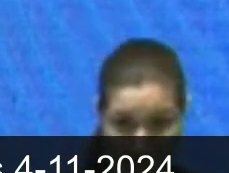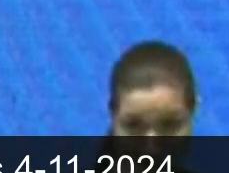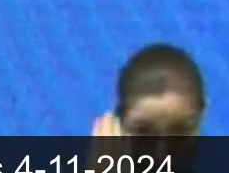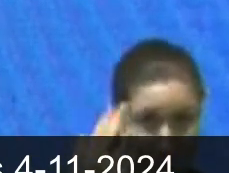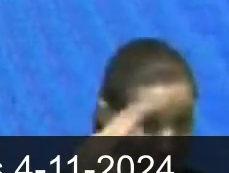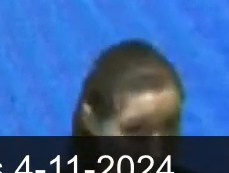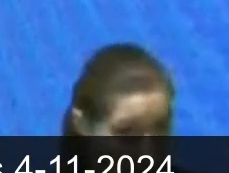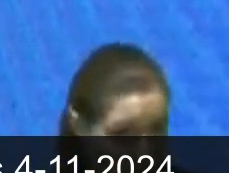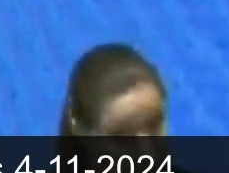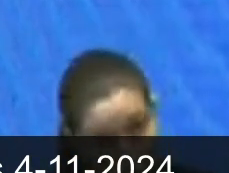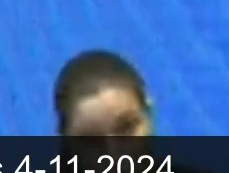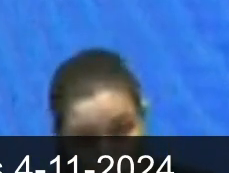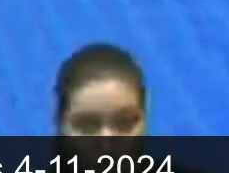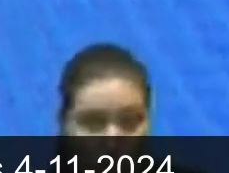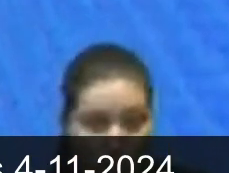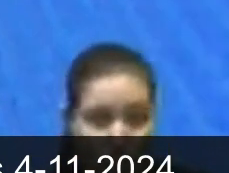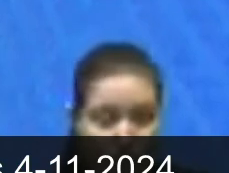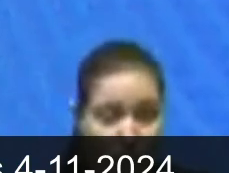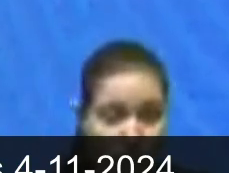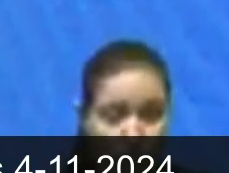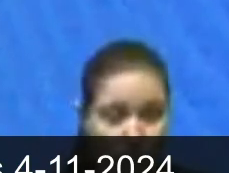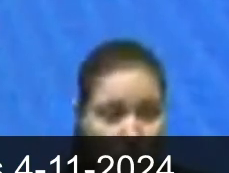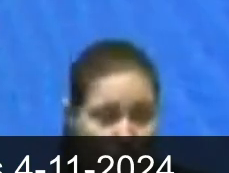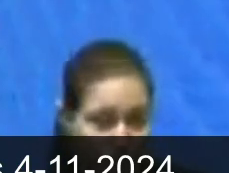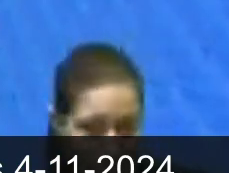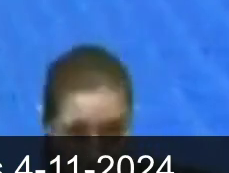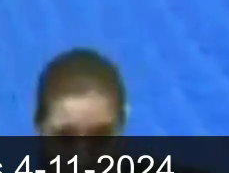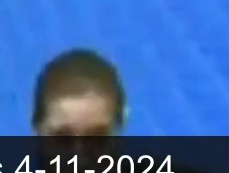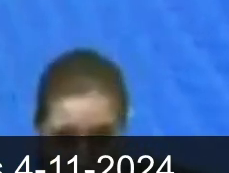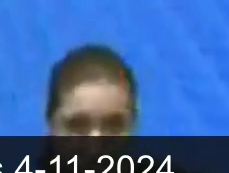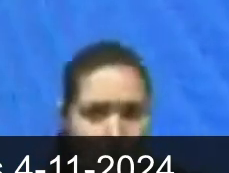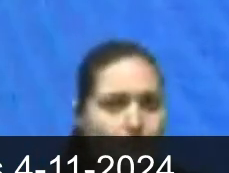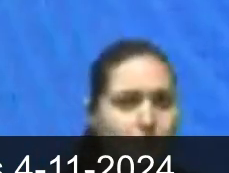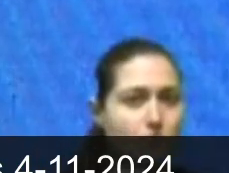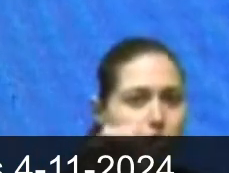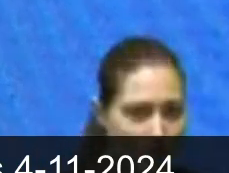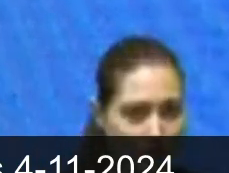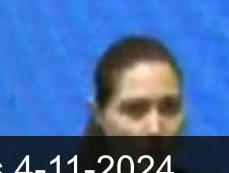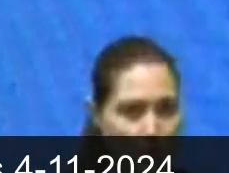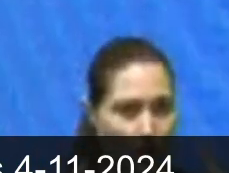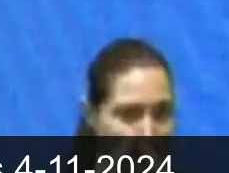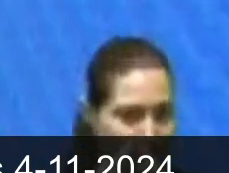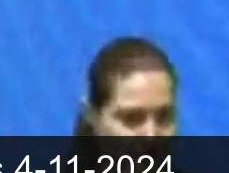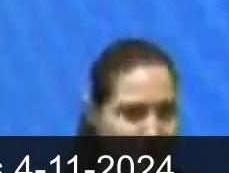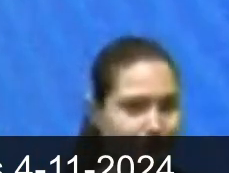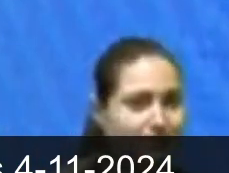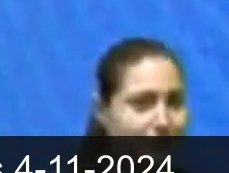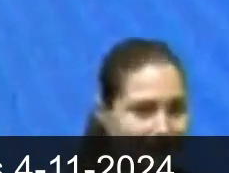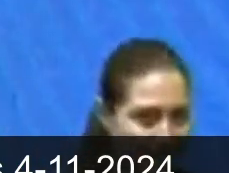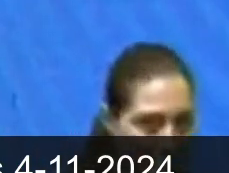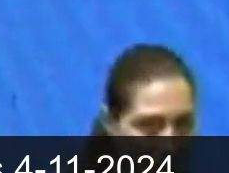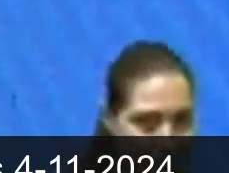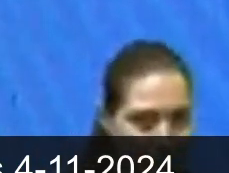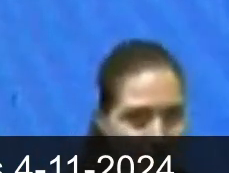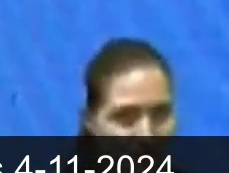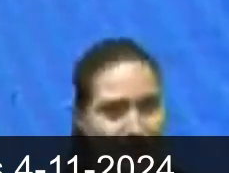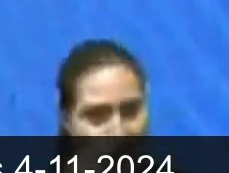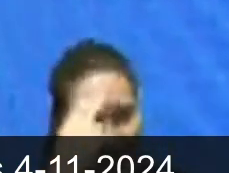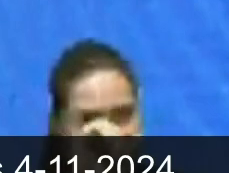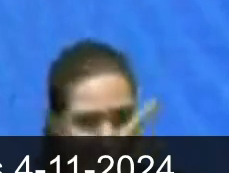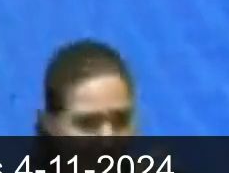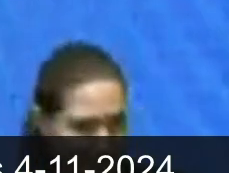la tarde, noche, en el litoral caribeño, en la cordillera central, en la zona fronteriza,